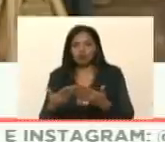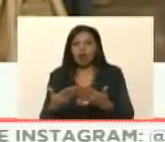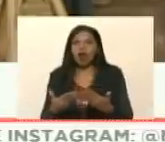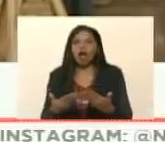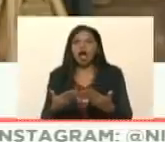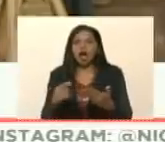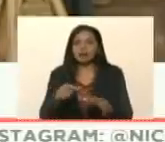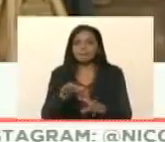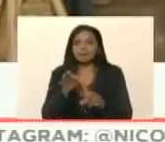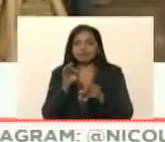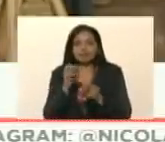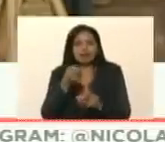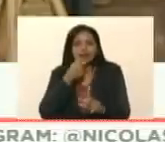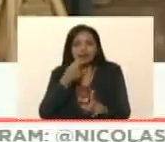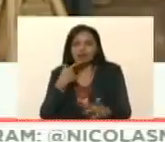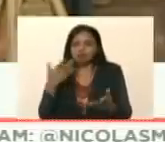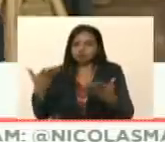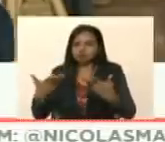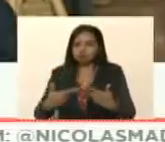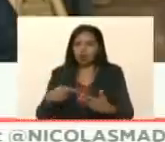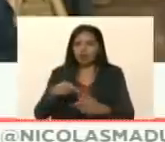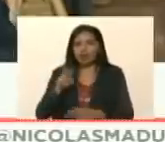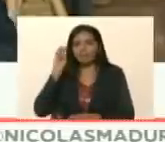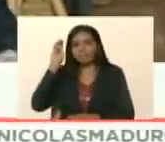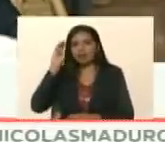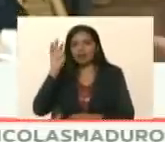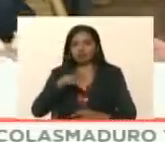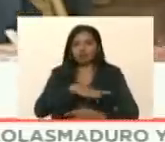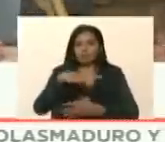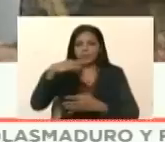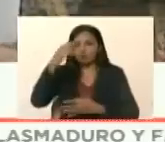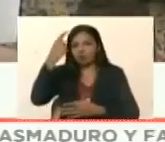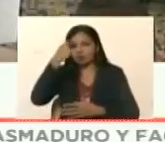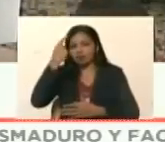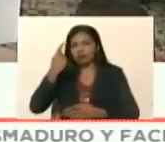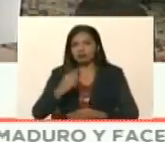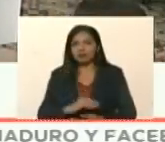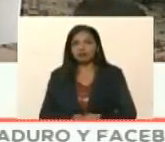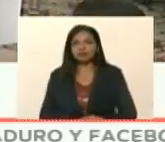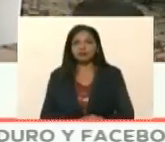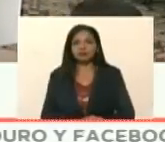especial, maravilloso que me ha traído este maestro espiritual de la India.